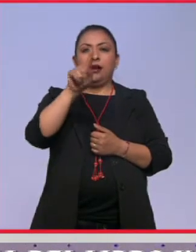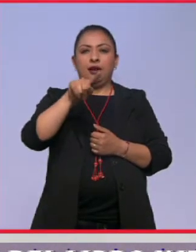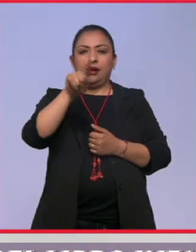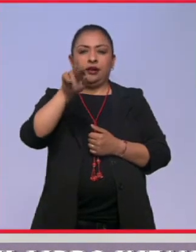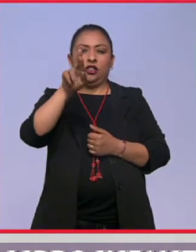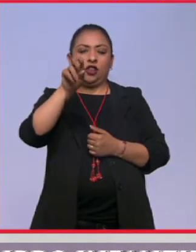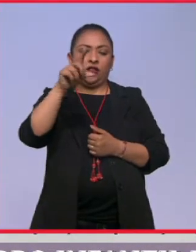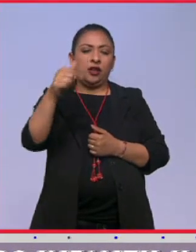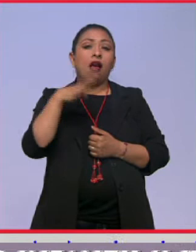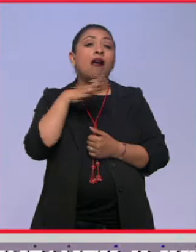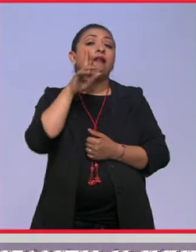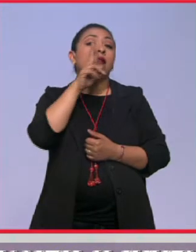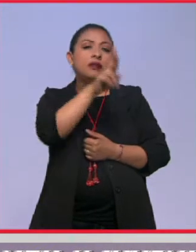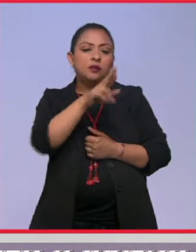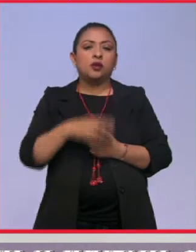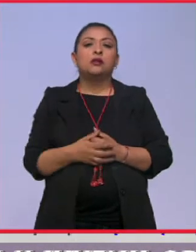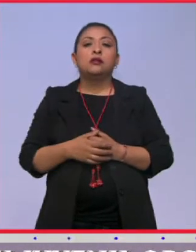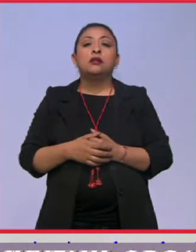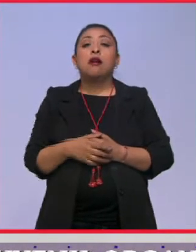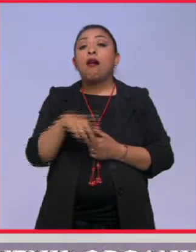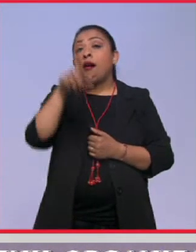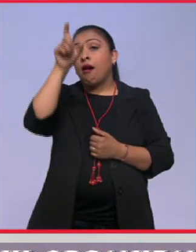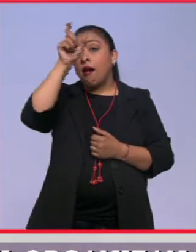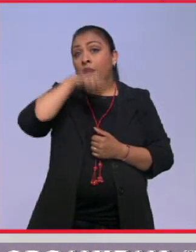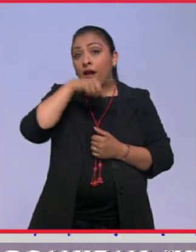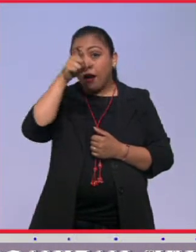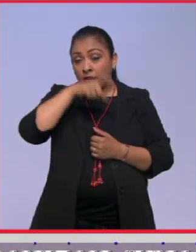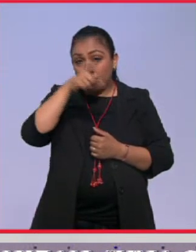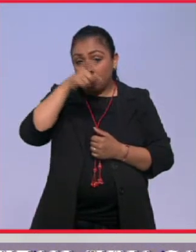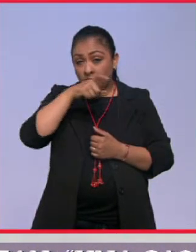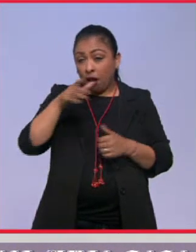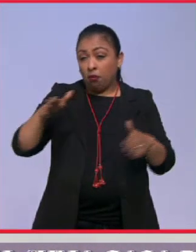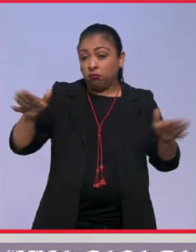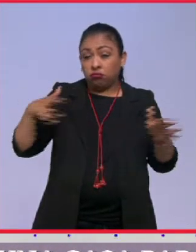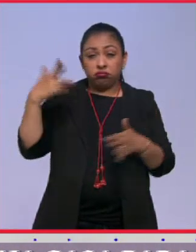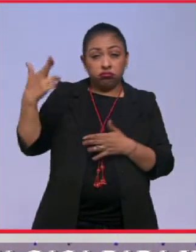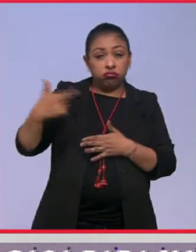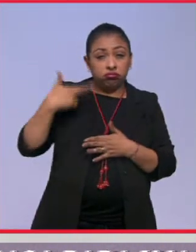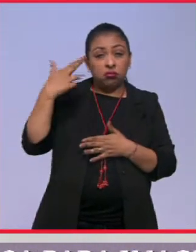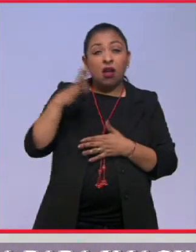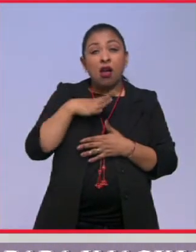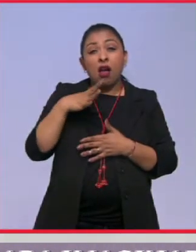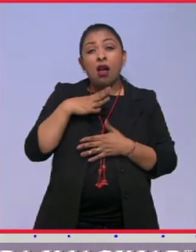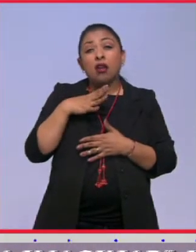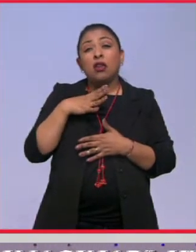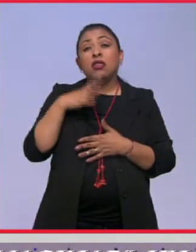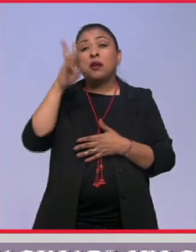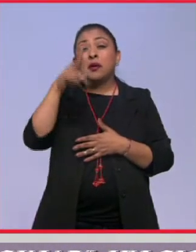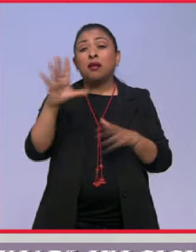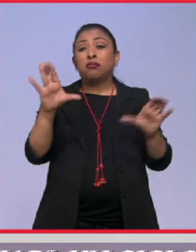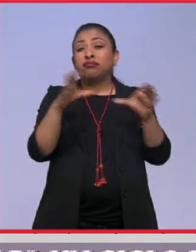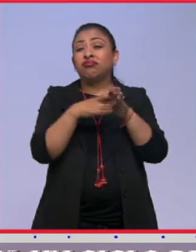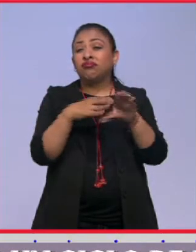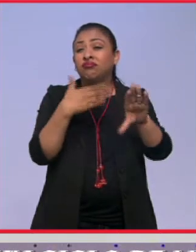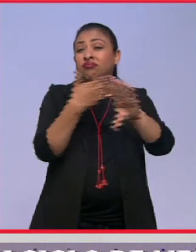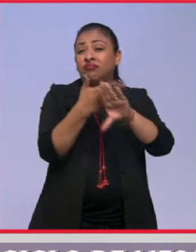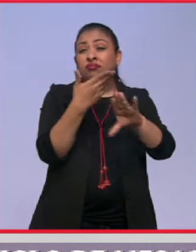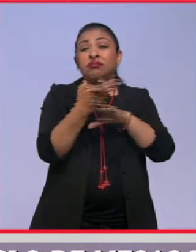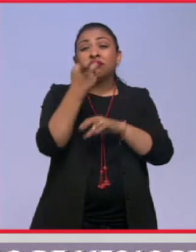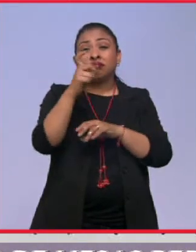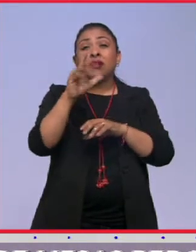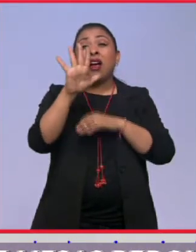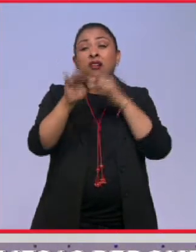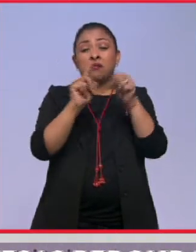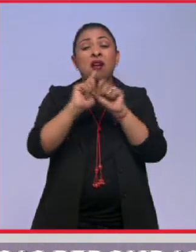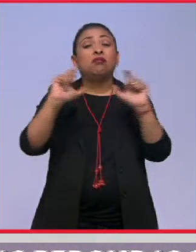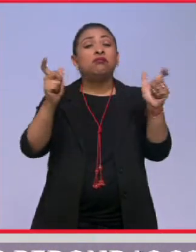da esta respuesta. El águila real, por el crecimiento de la mancha urbana que invade su hábitat, es una de las especies